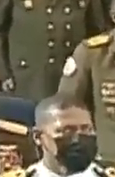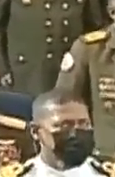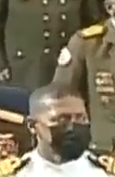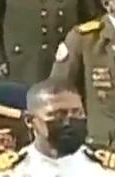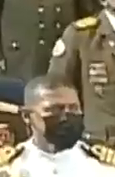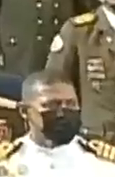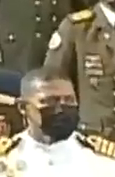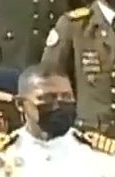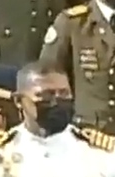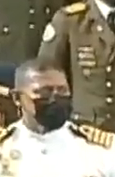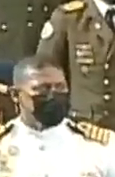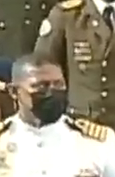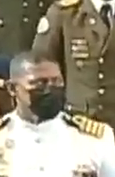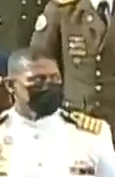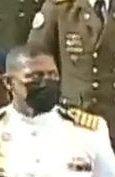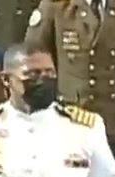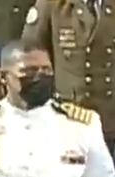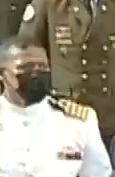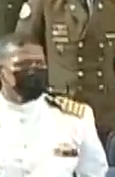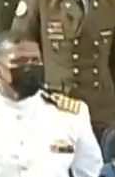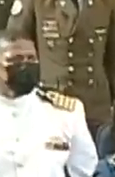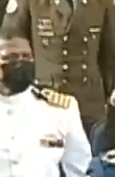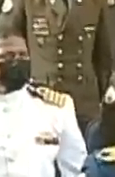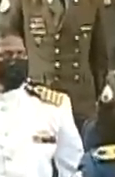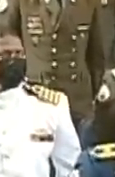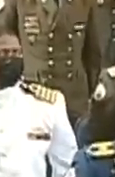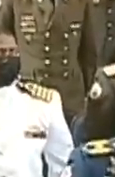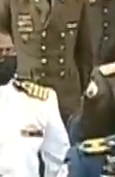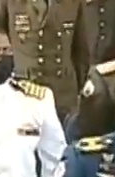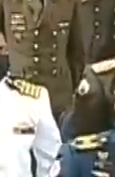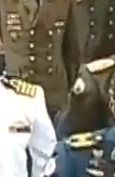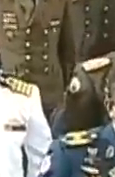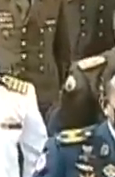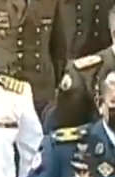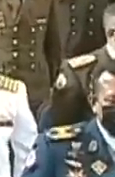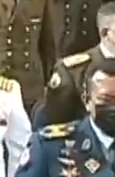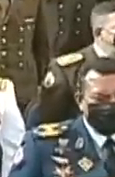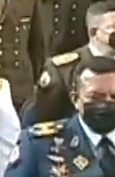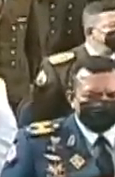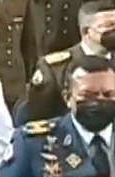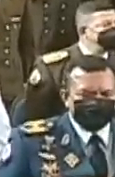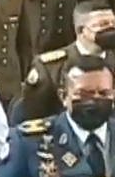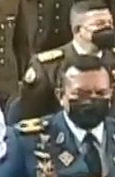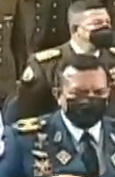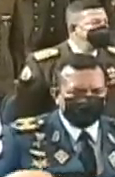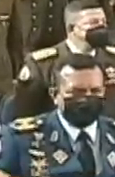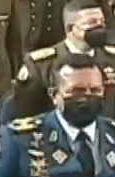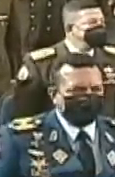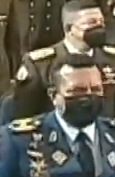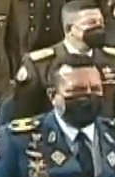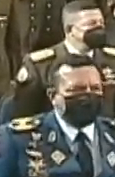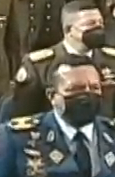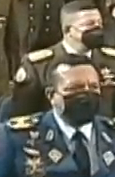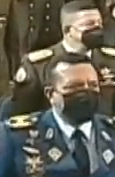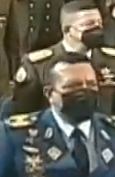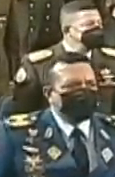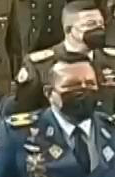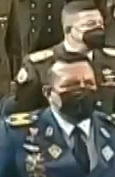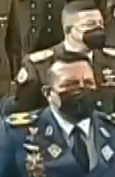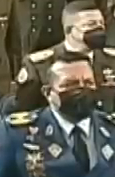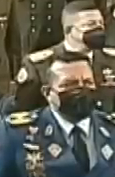Y solicitud de permiso para dar inicio al acto por el ciudadano teniente coronel Jesús Alberto Mora Márquez.